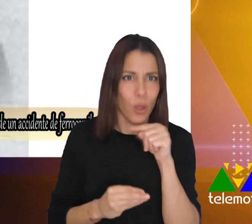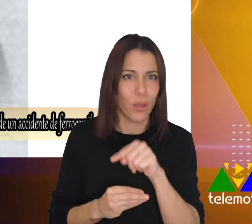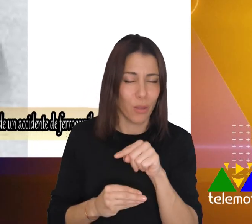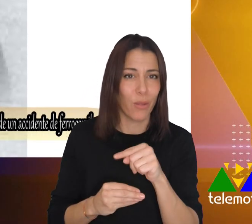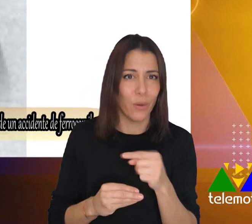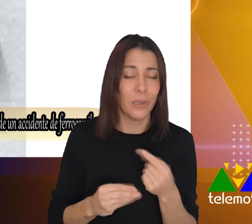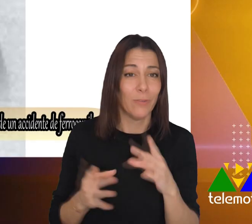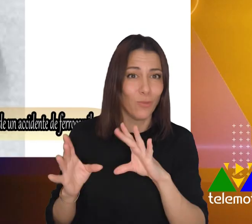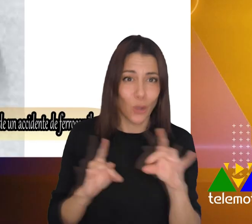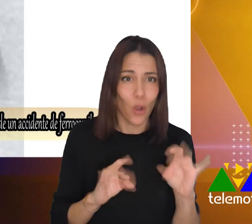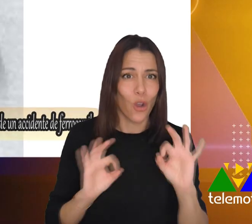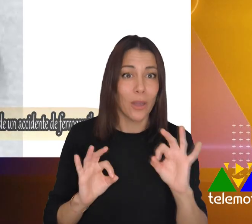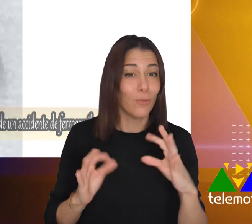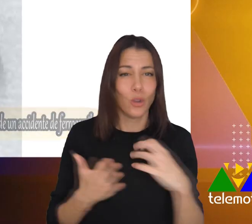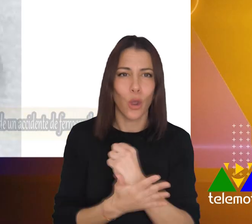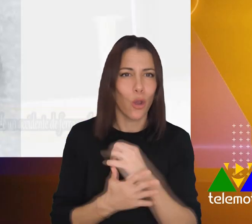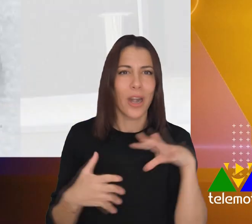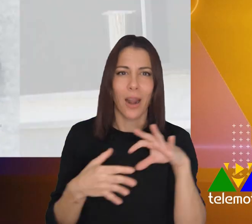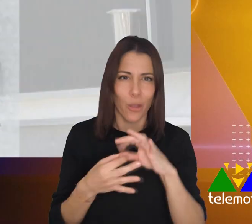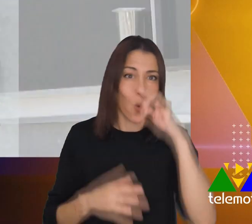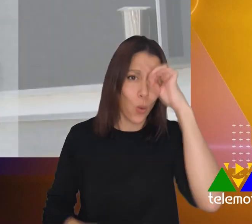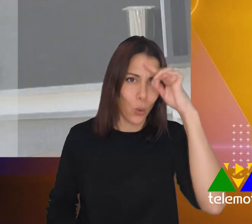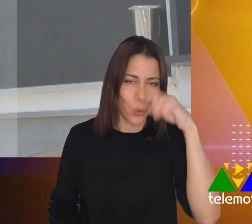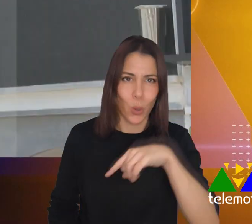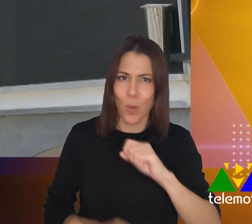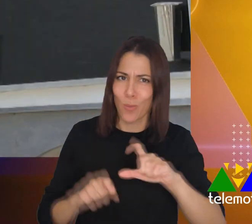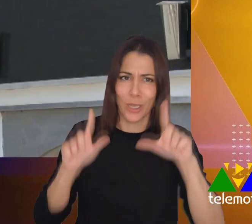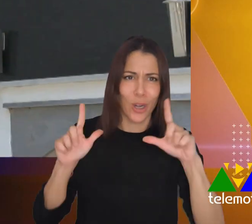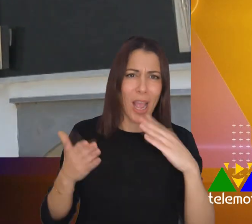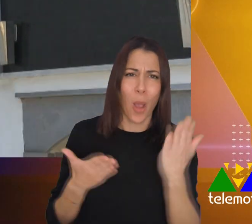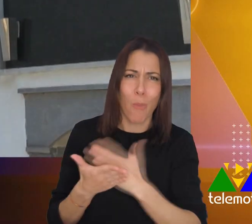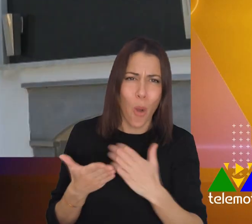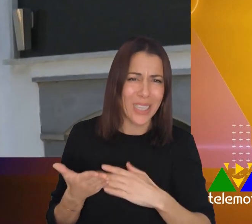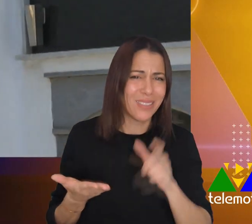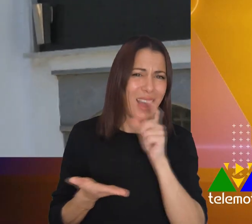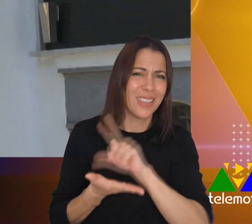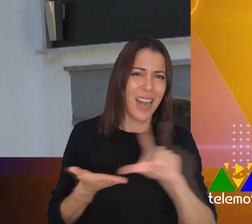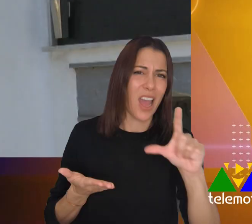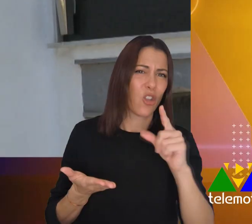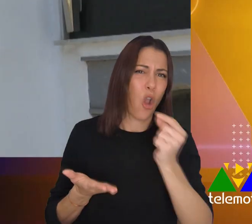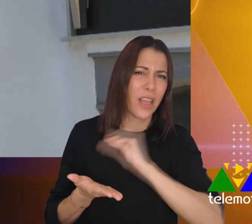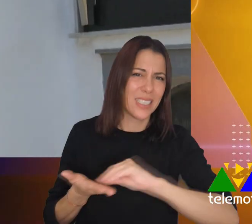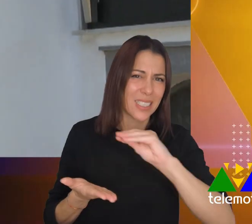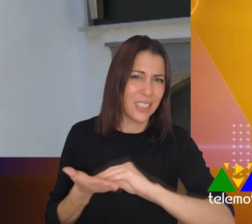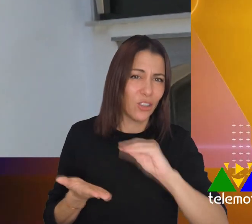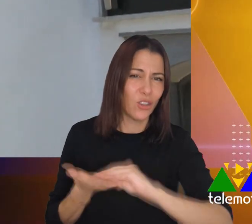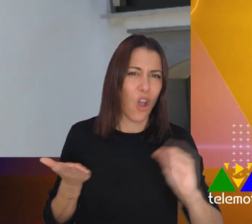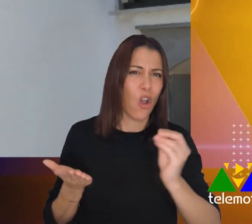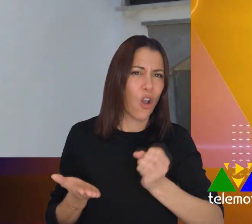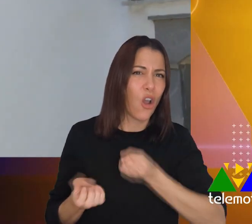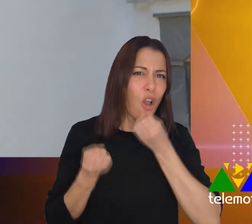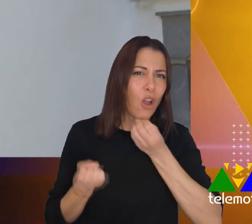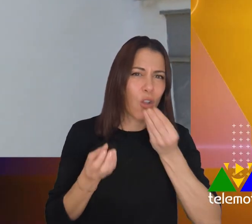aspectos de la cultura motrileña. Fue un personaje, poeta, literato, escritor, cronista,